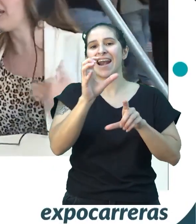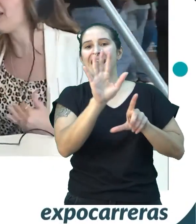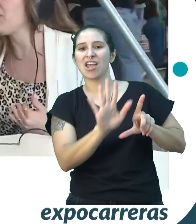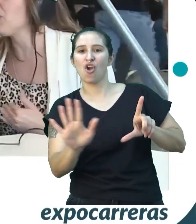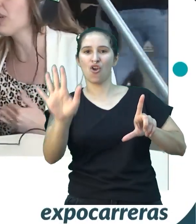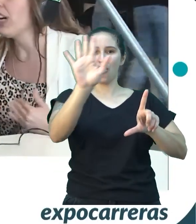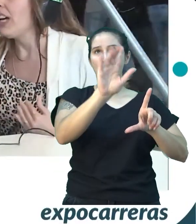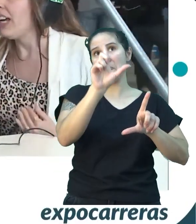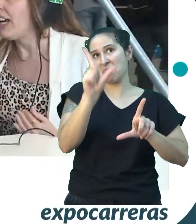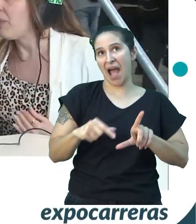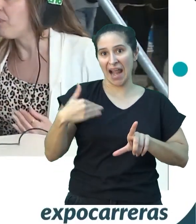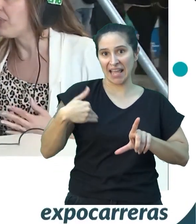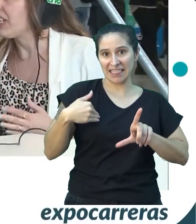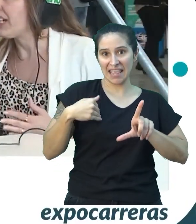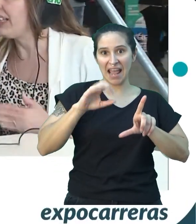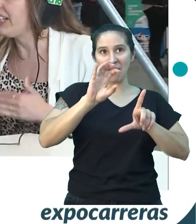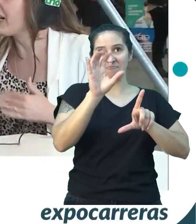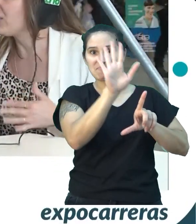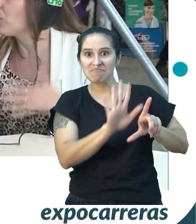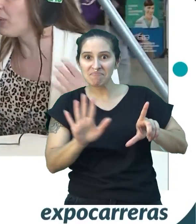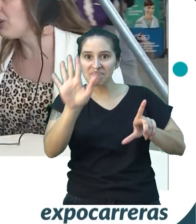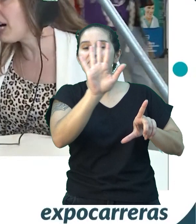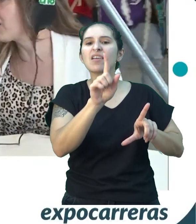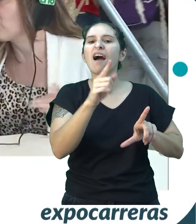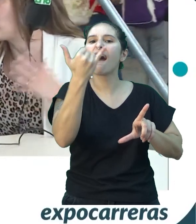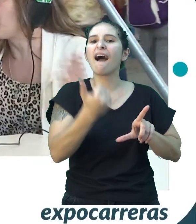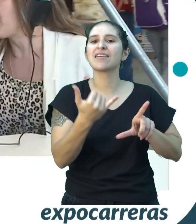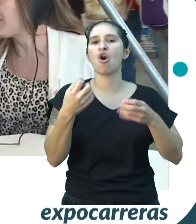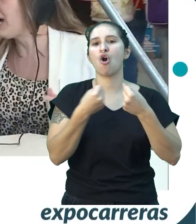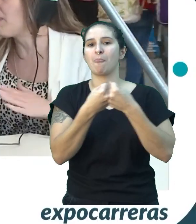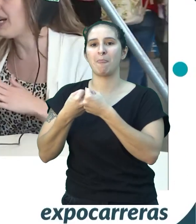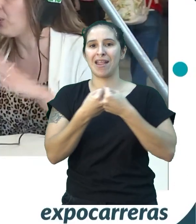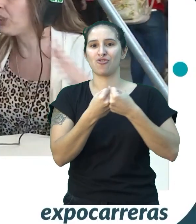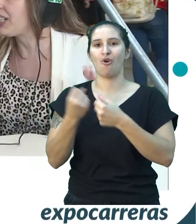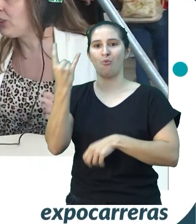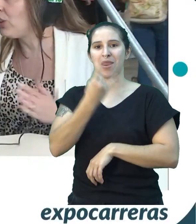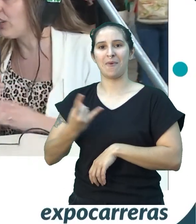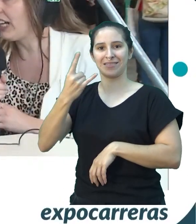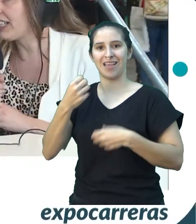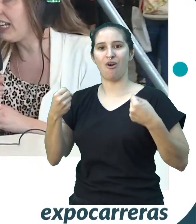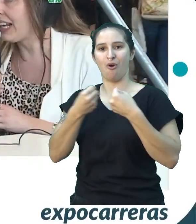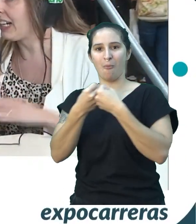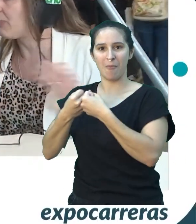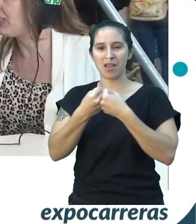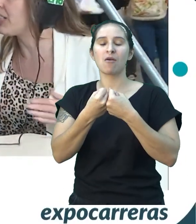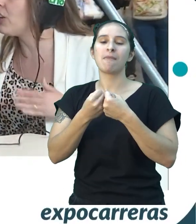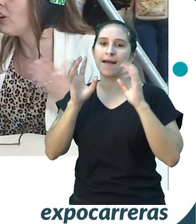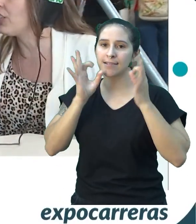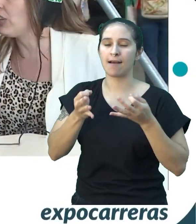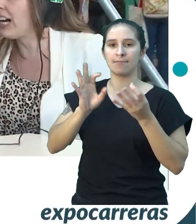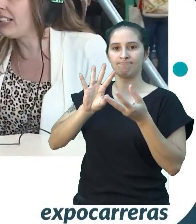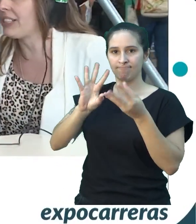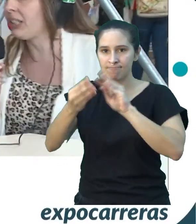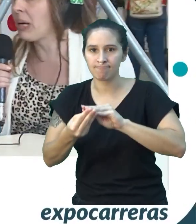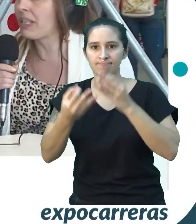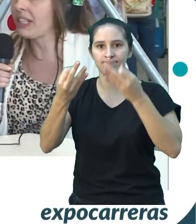país, digamos, que tienen que hacer un convenio marco con la universidad para ajustarse a todo lo que es la reglamentación y lo